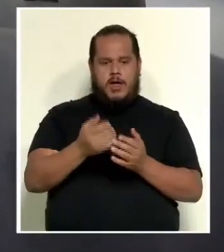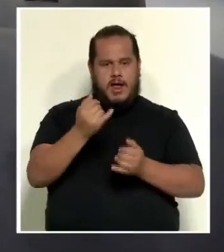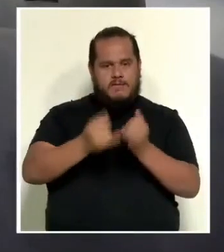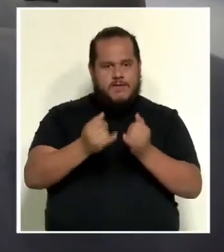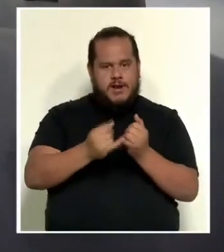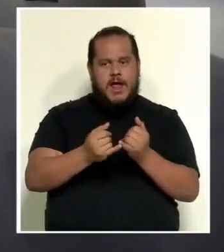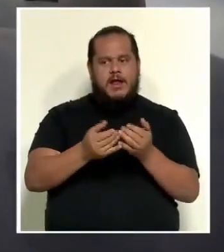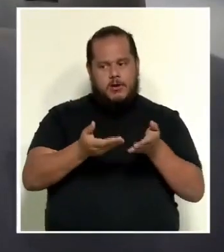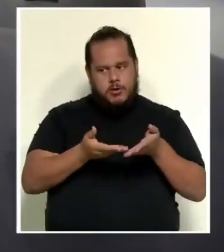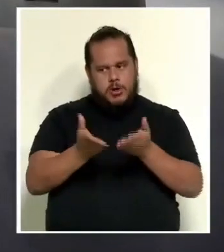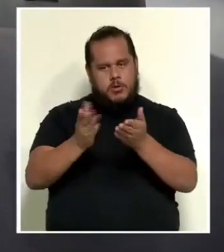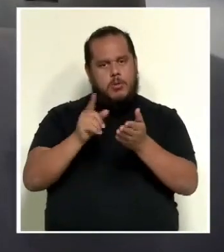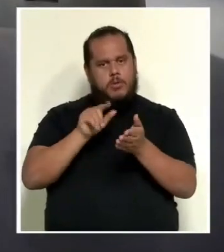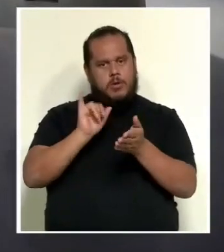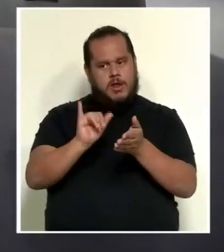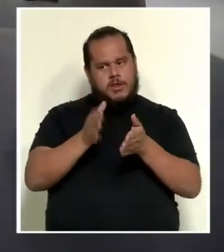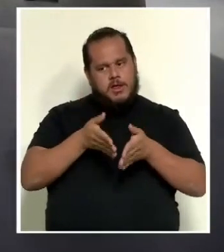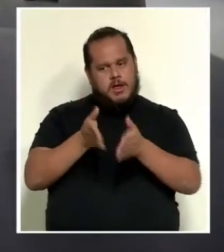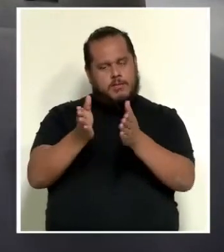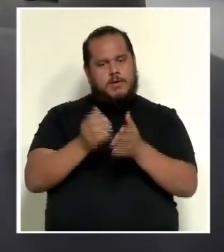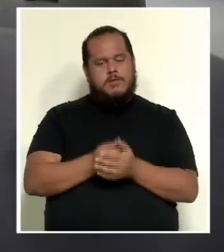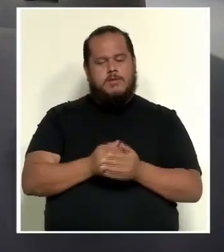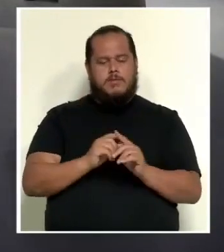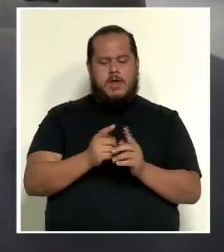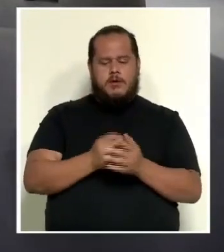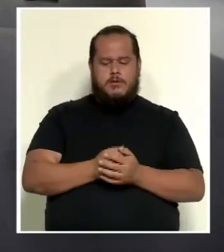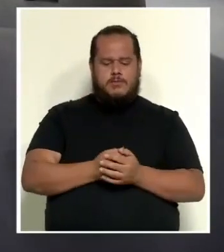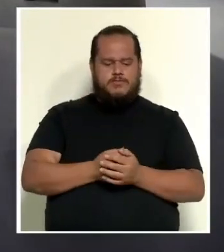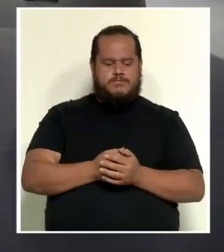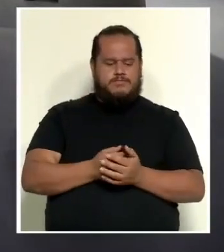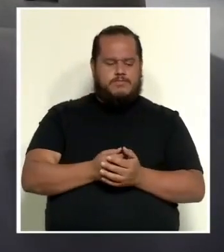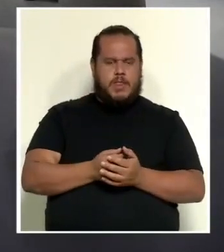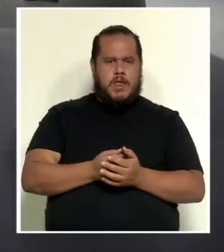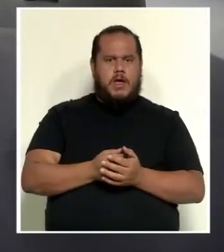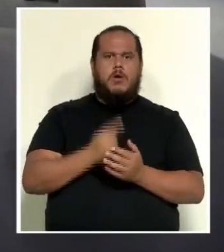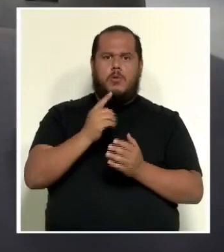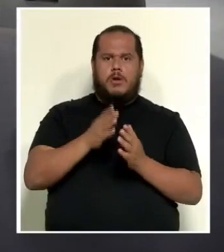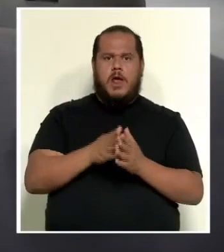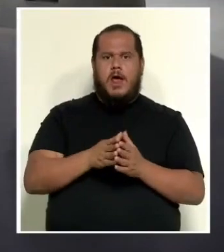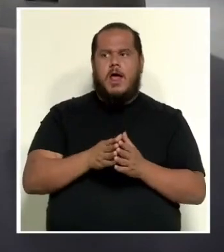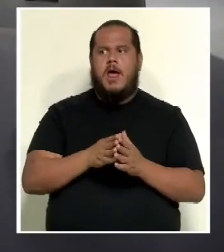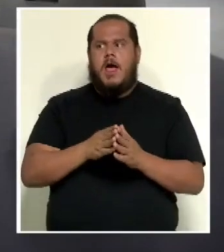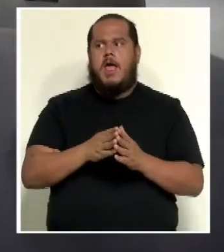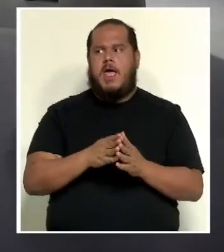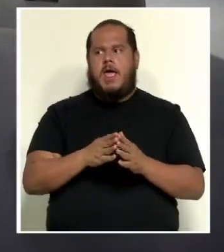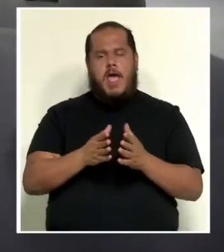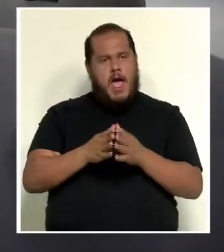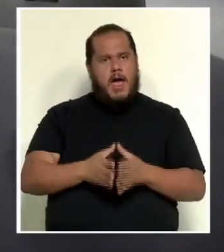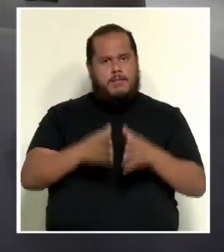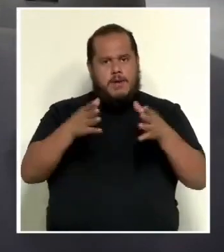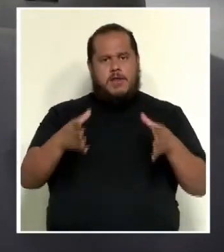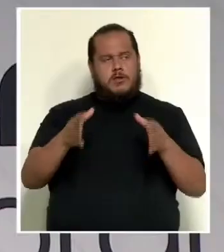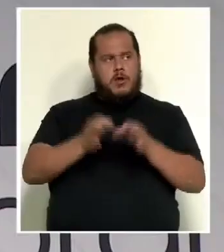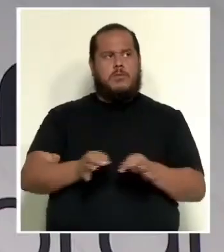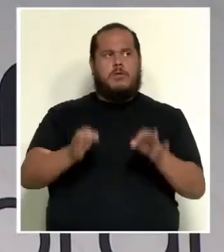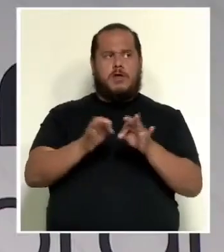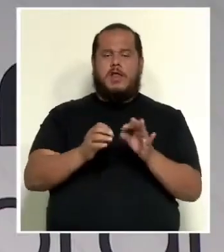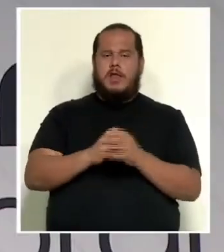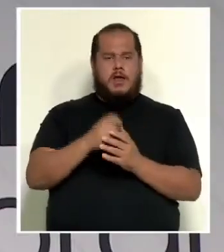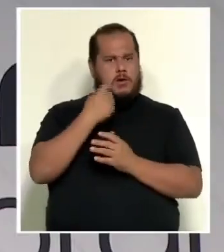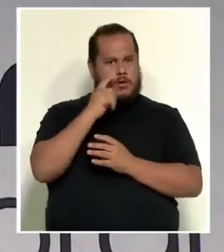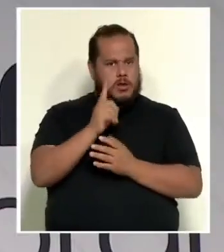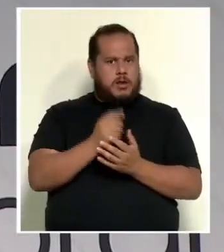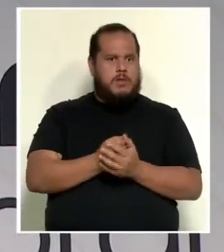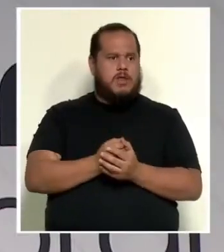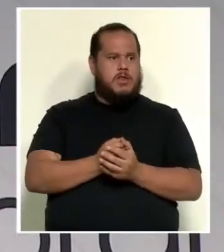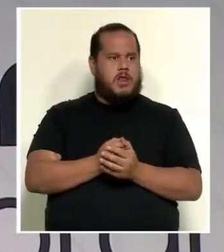llevó por esa ruta. Pero sin duda hubo una ampliación importante, reconocimiento de derechos a poblaciones,